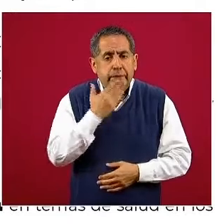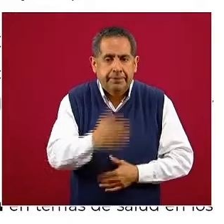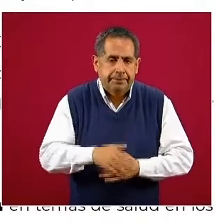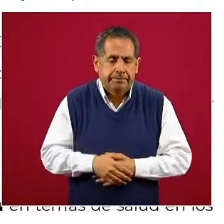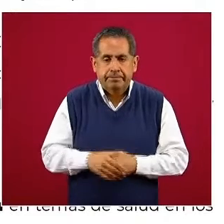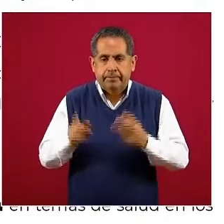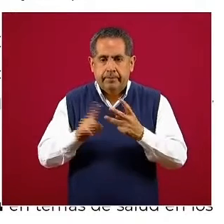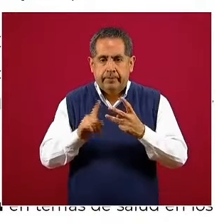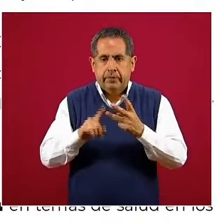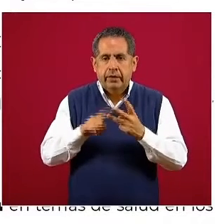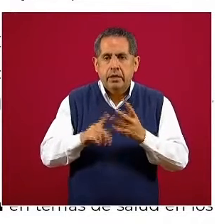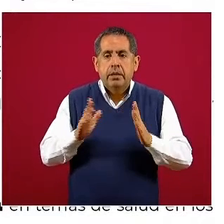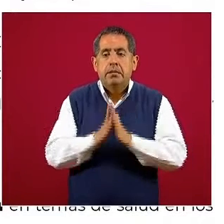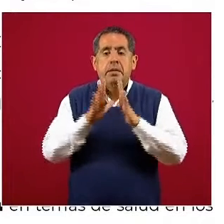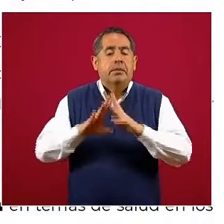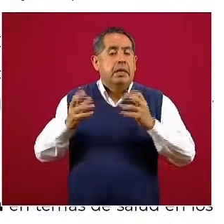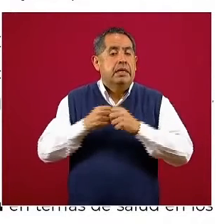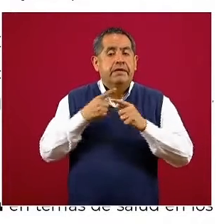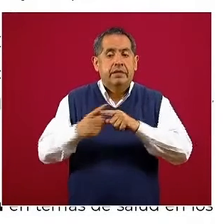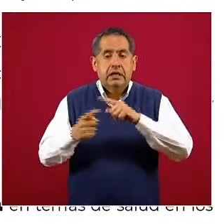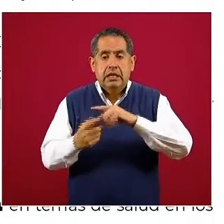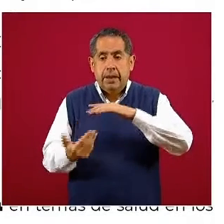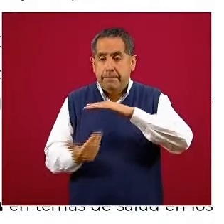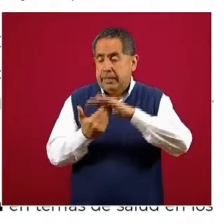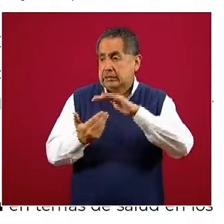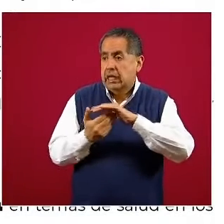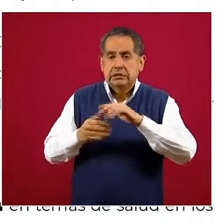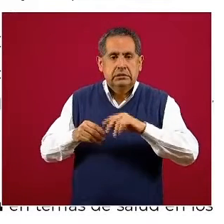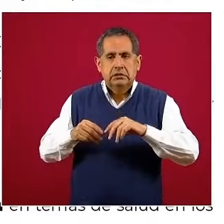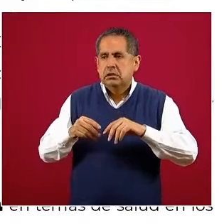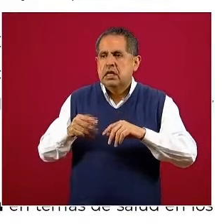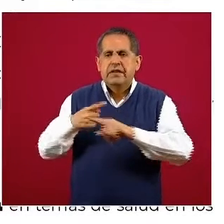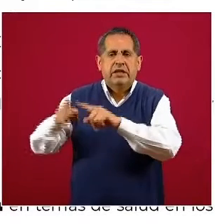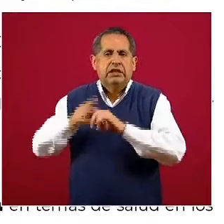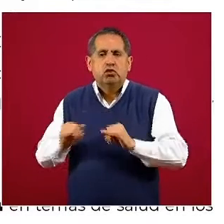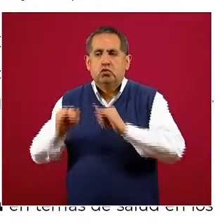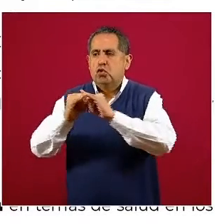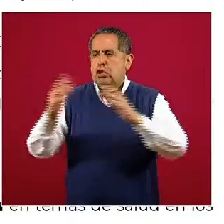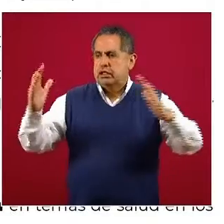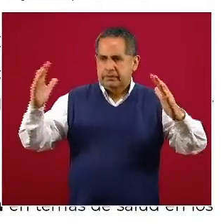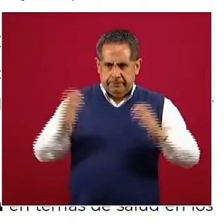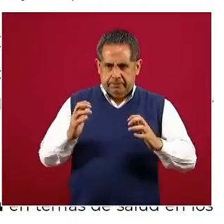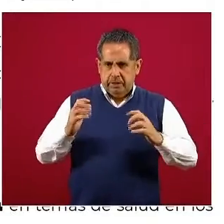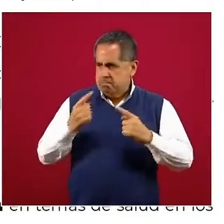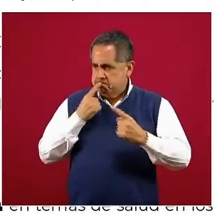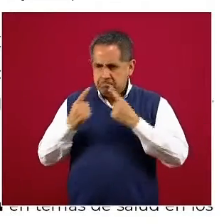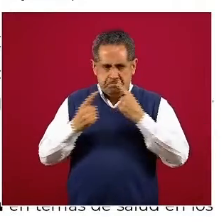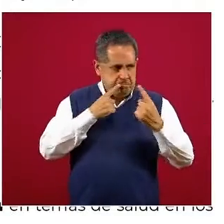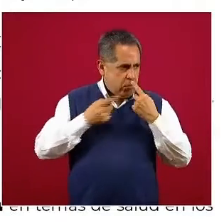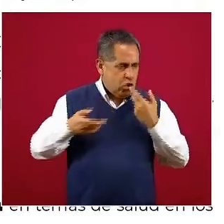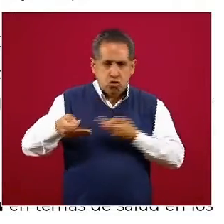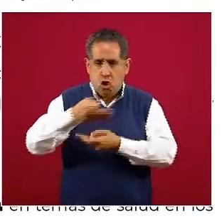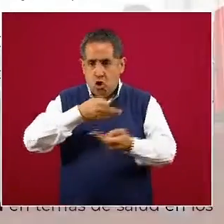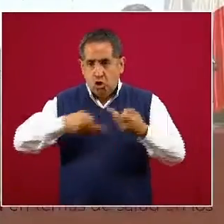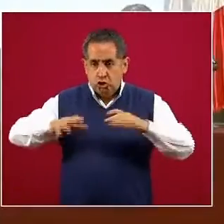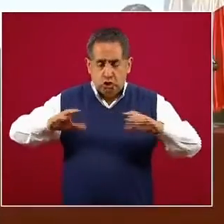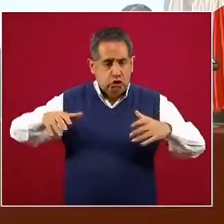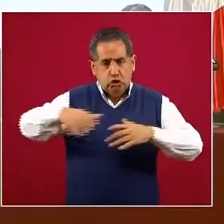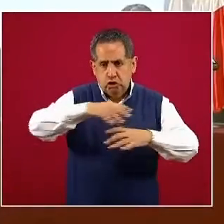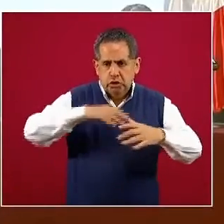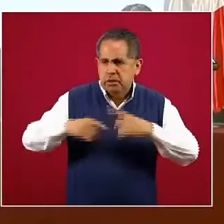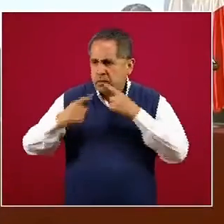197,565 sujetos agrarios, de los cuales quiero destacar la presencia del 29% de ellos, que